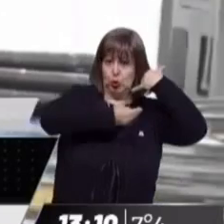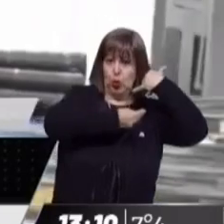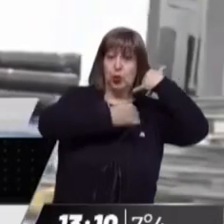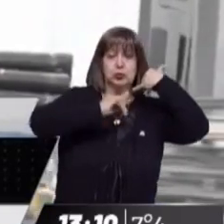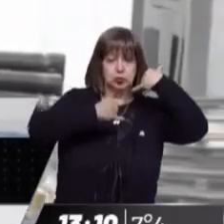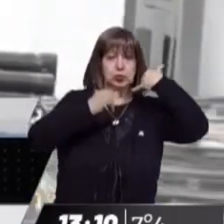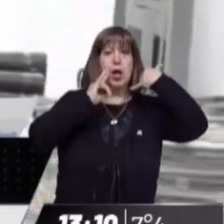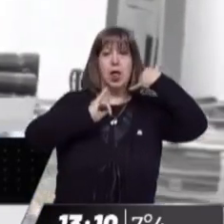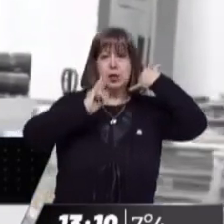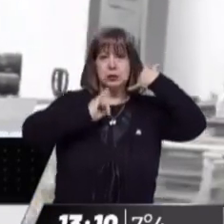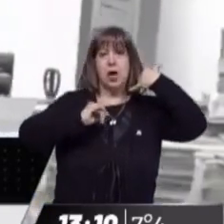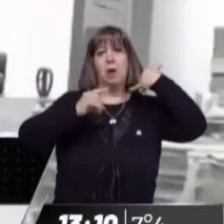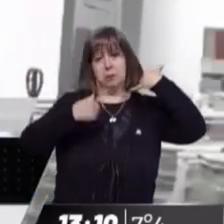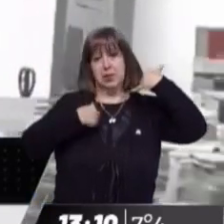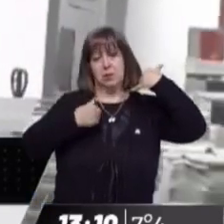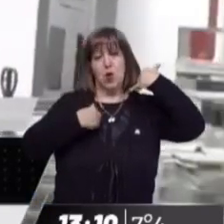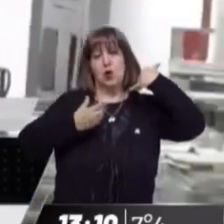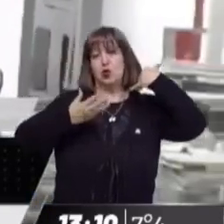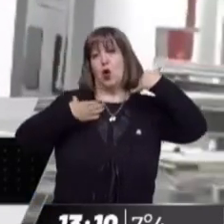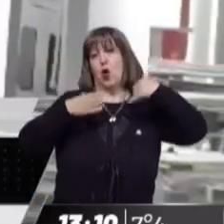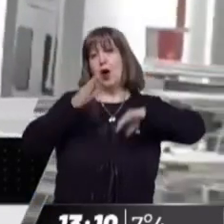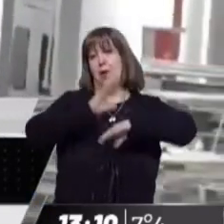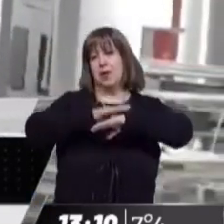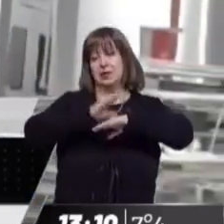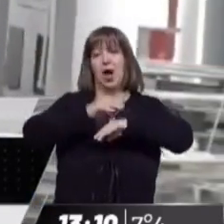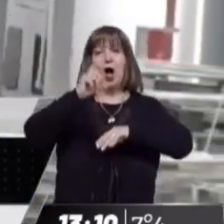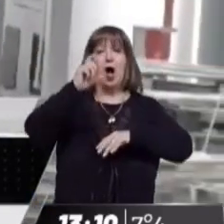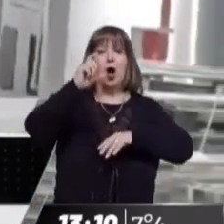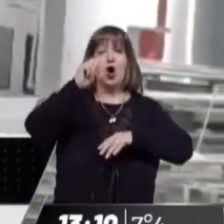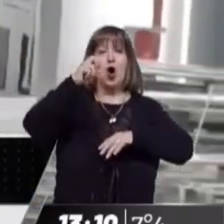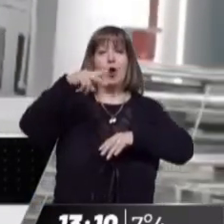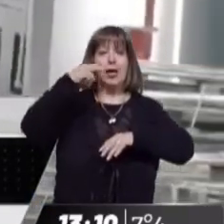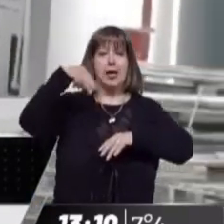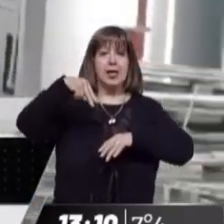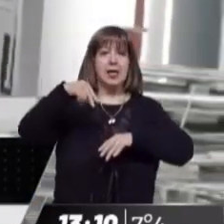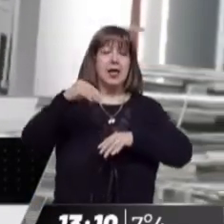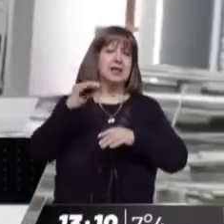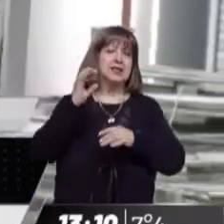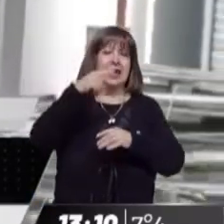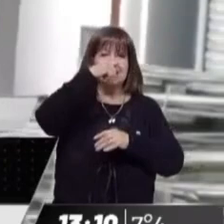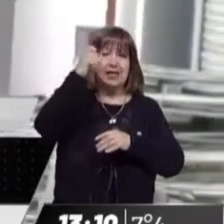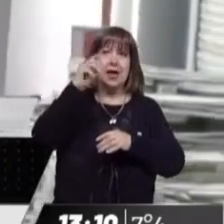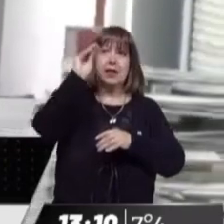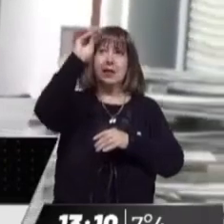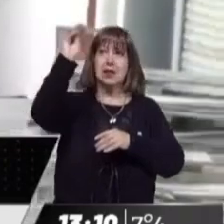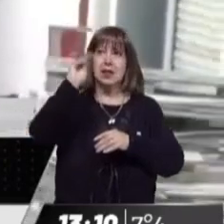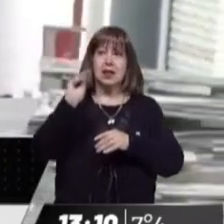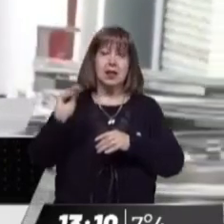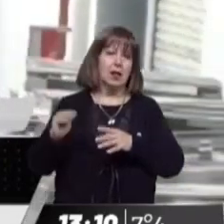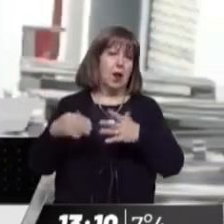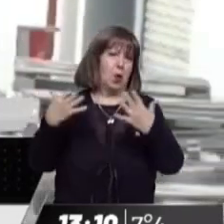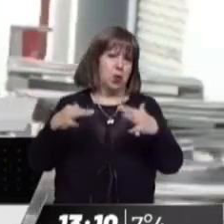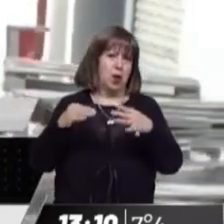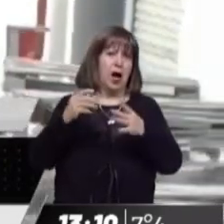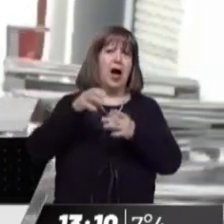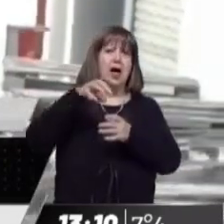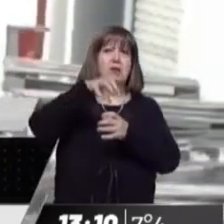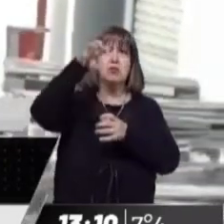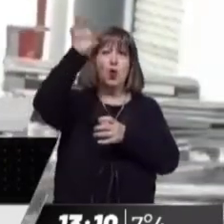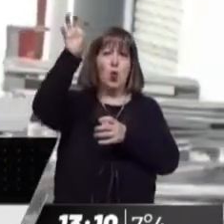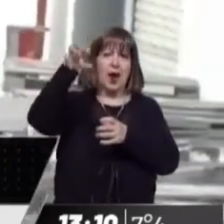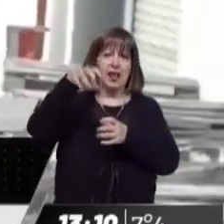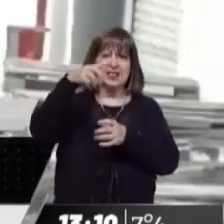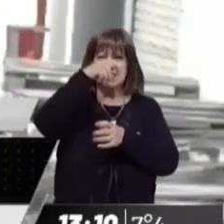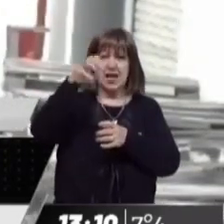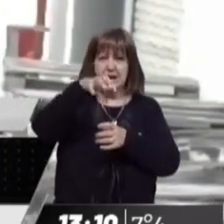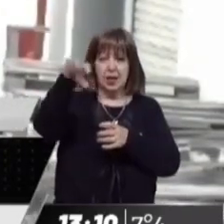Y bueno, Conin tiene más de 100 centros en todo el país y apadrinamos una cantidad grande de merenderos y comedores